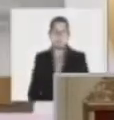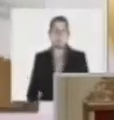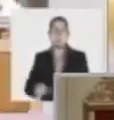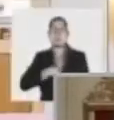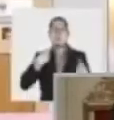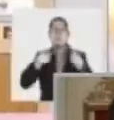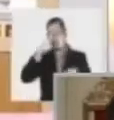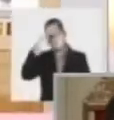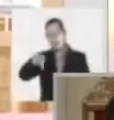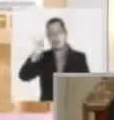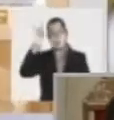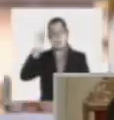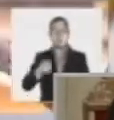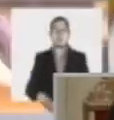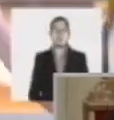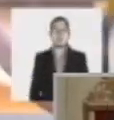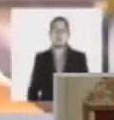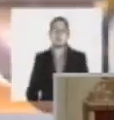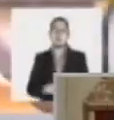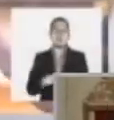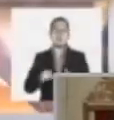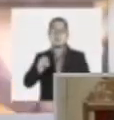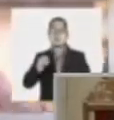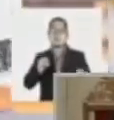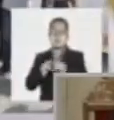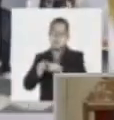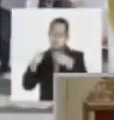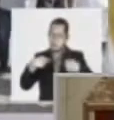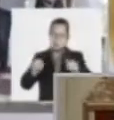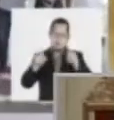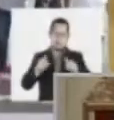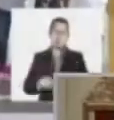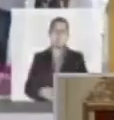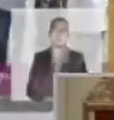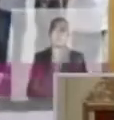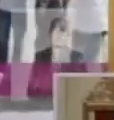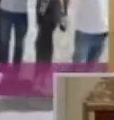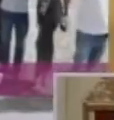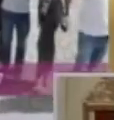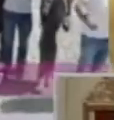los males de la justicia. Uy. La falta de independencia